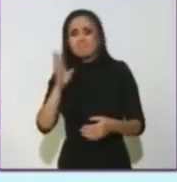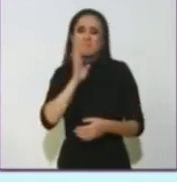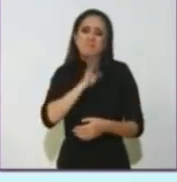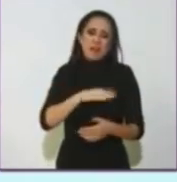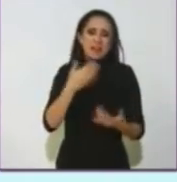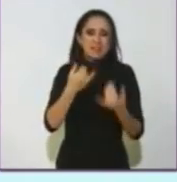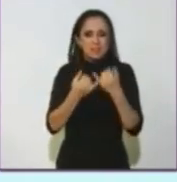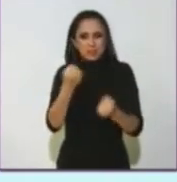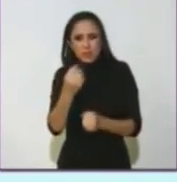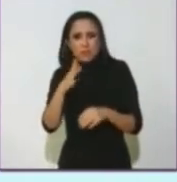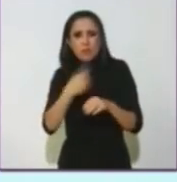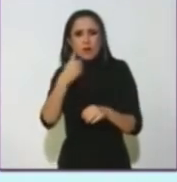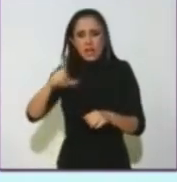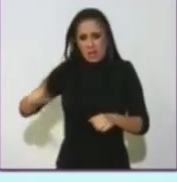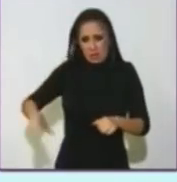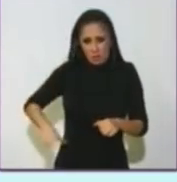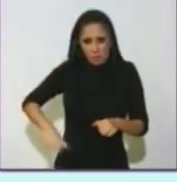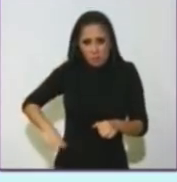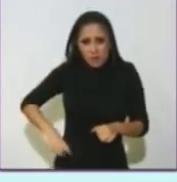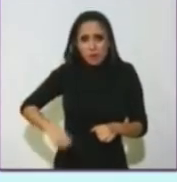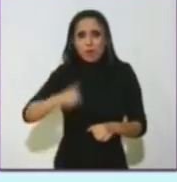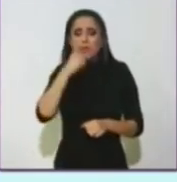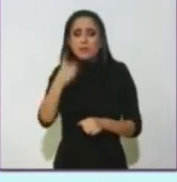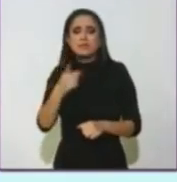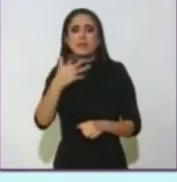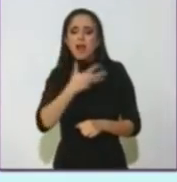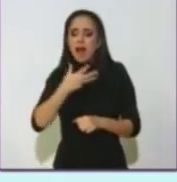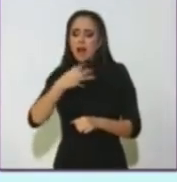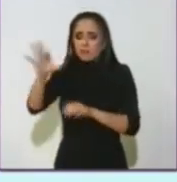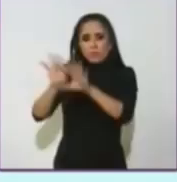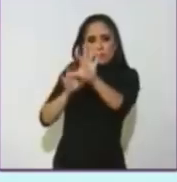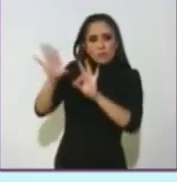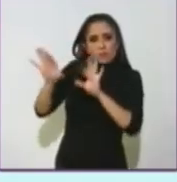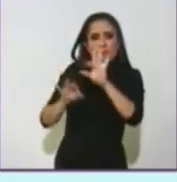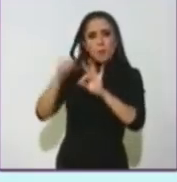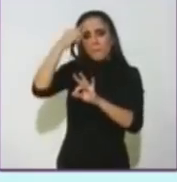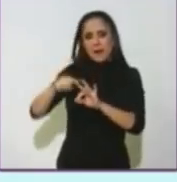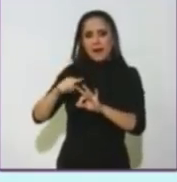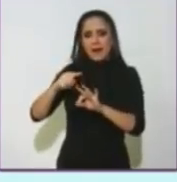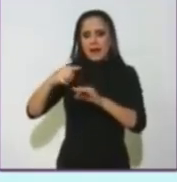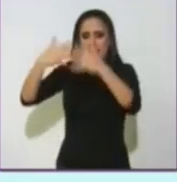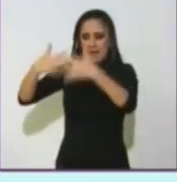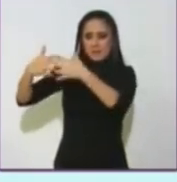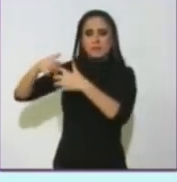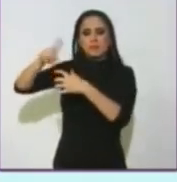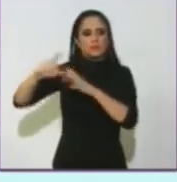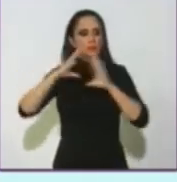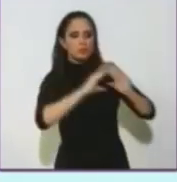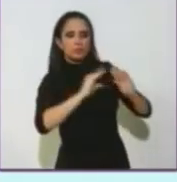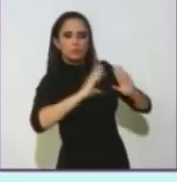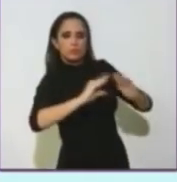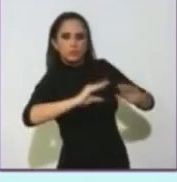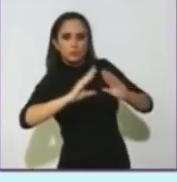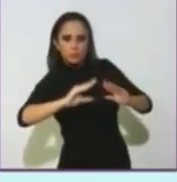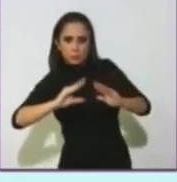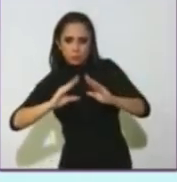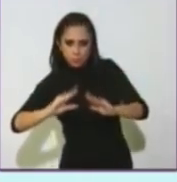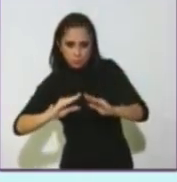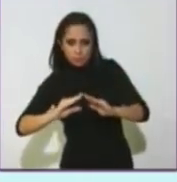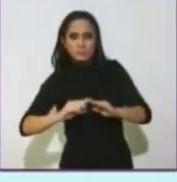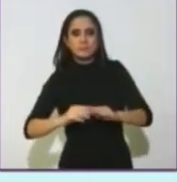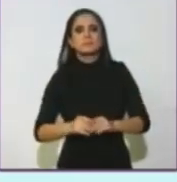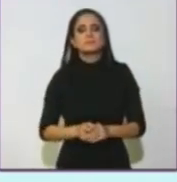la indecencia de contratar a firmas de capacitación a las que aceptaron por